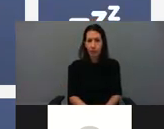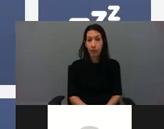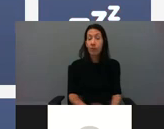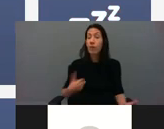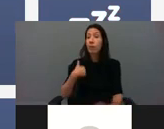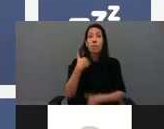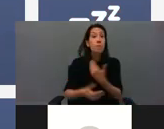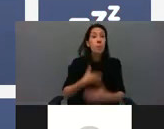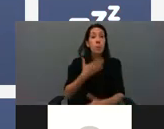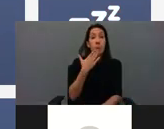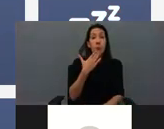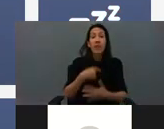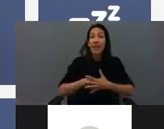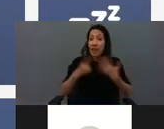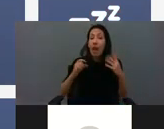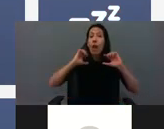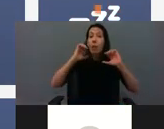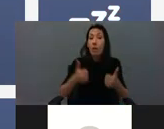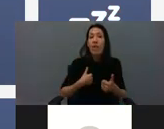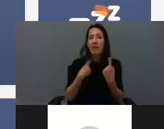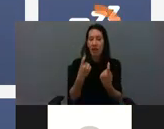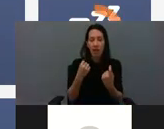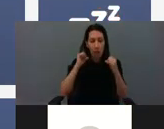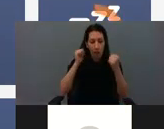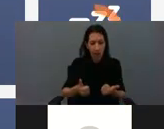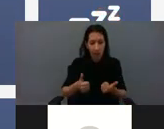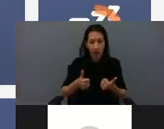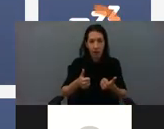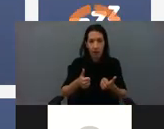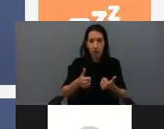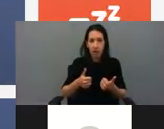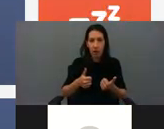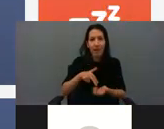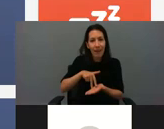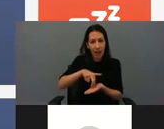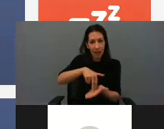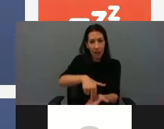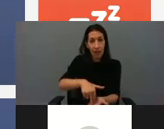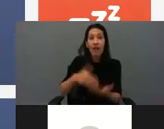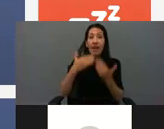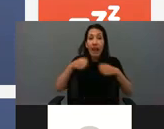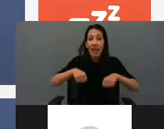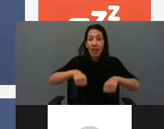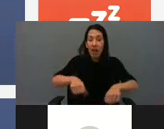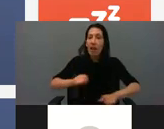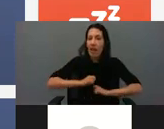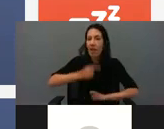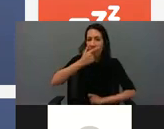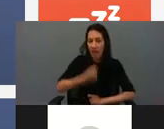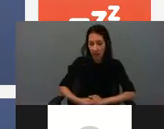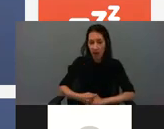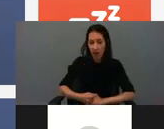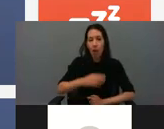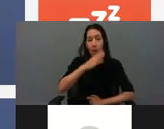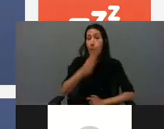Sobre los 16 años comenzó mi necesidad de irme desplazando aquí y con mi andador me facilitaba hacerlo. Por eso